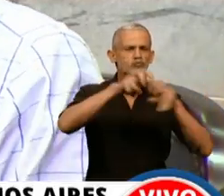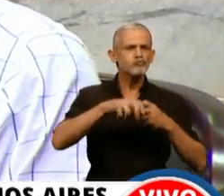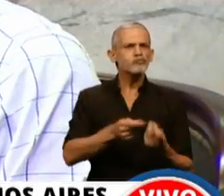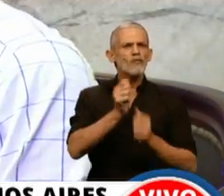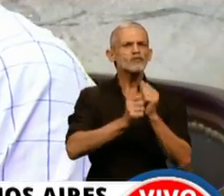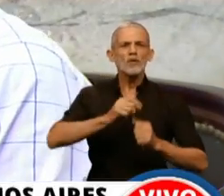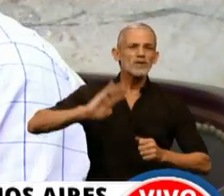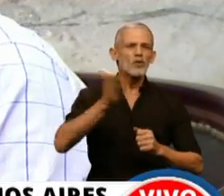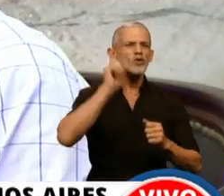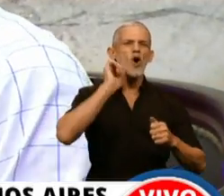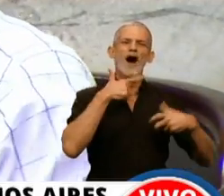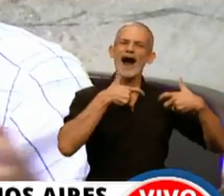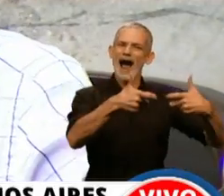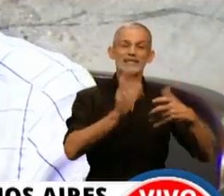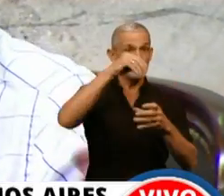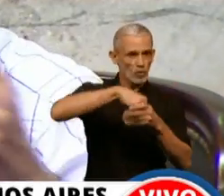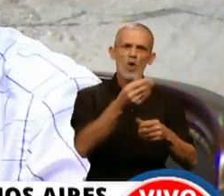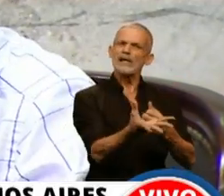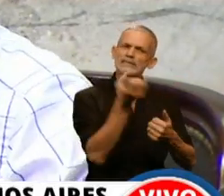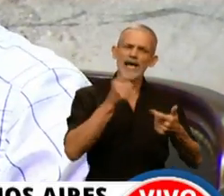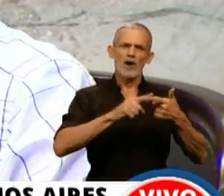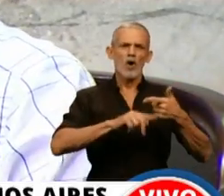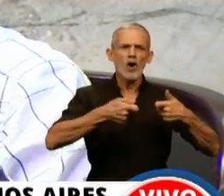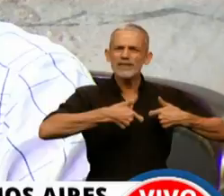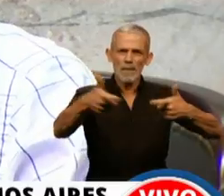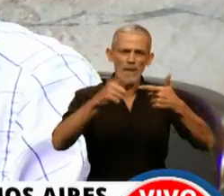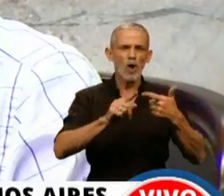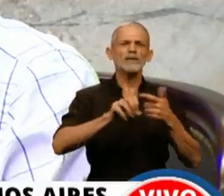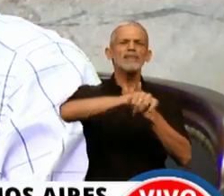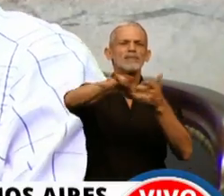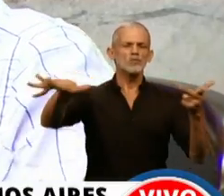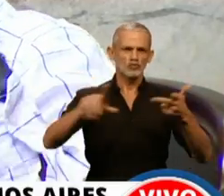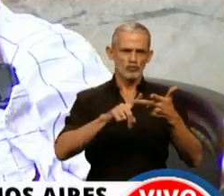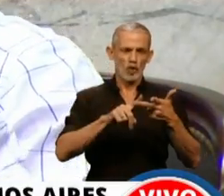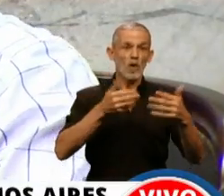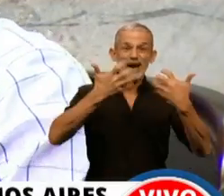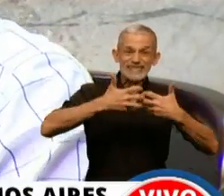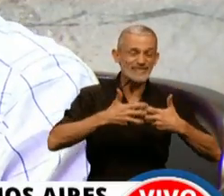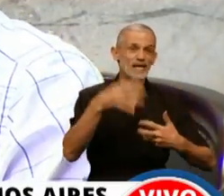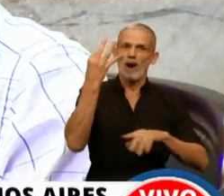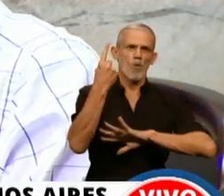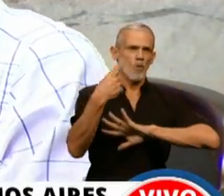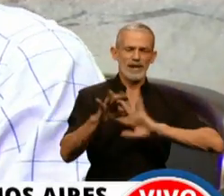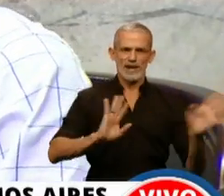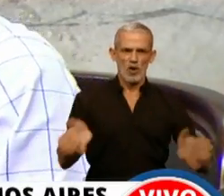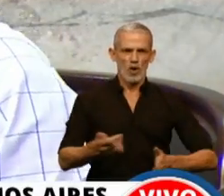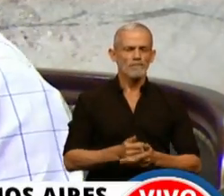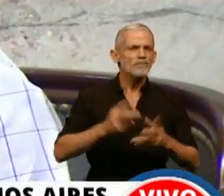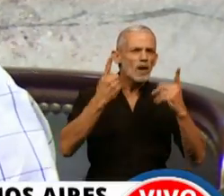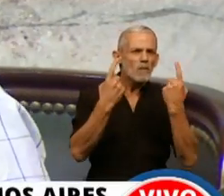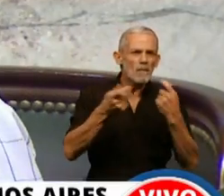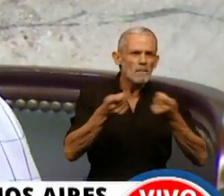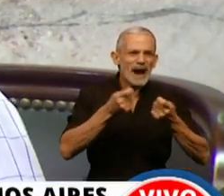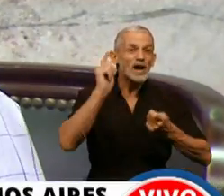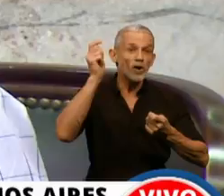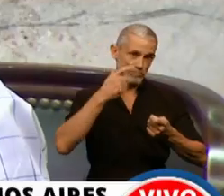funcionamiento de todo el sistema gasífero incluida la extracción el transporte y la distribución mediante un sistema único controlado por